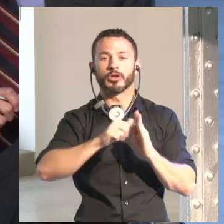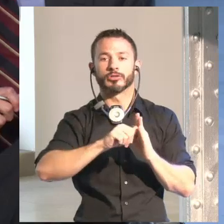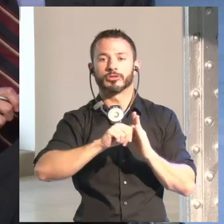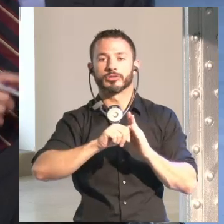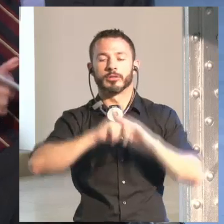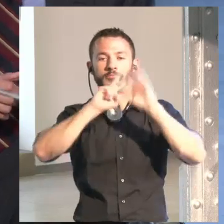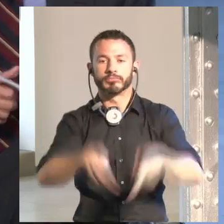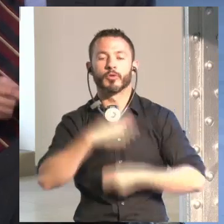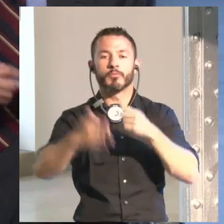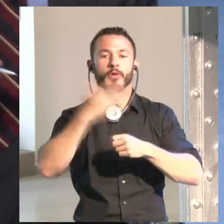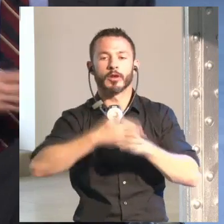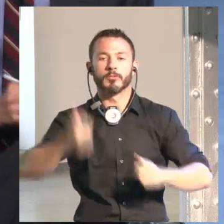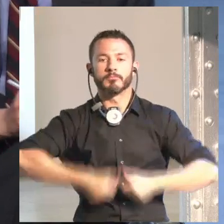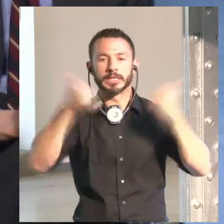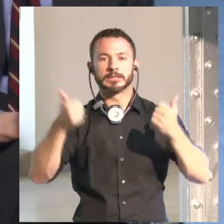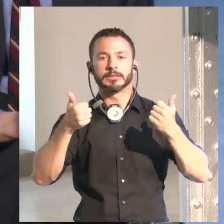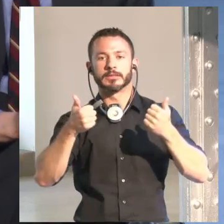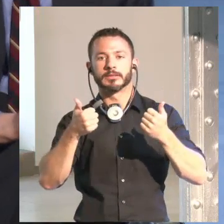puedan llegar a tener un